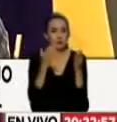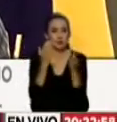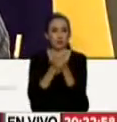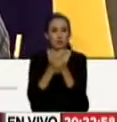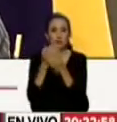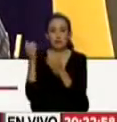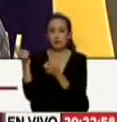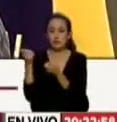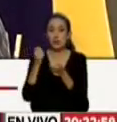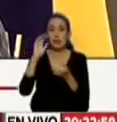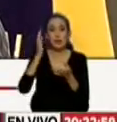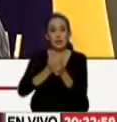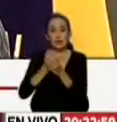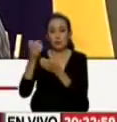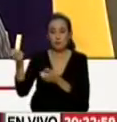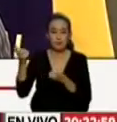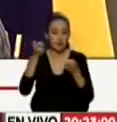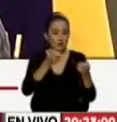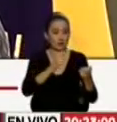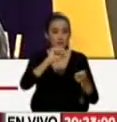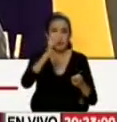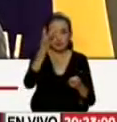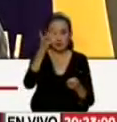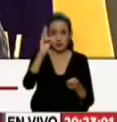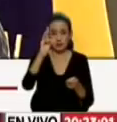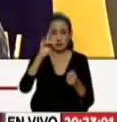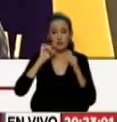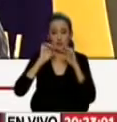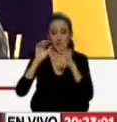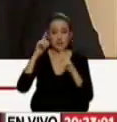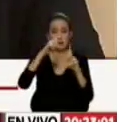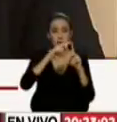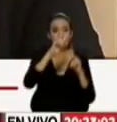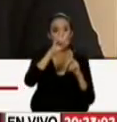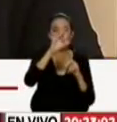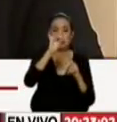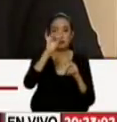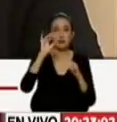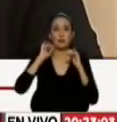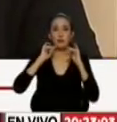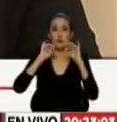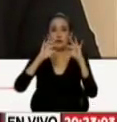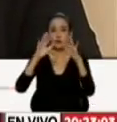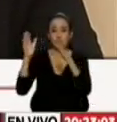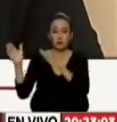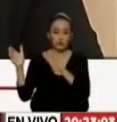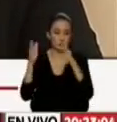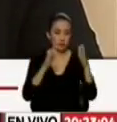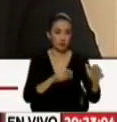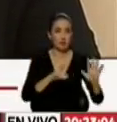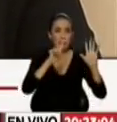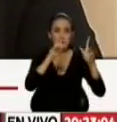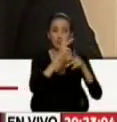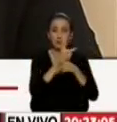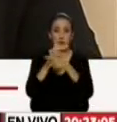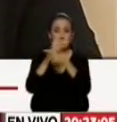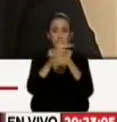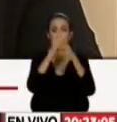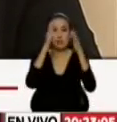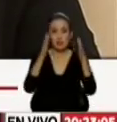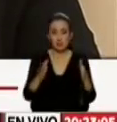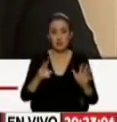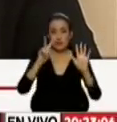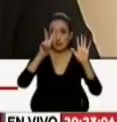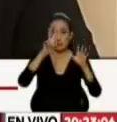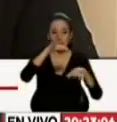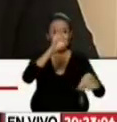ser calificados va del 17 al 28 de septiembre. Nosotros vamos a elegir 7 consejeros de Participación Ciudadana